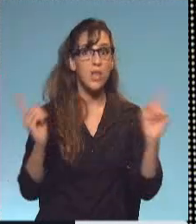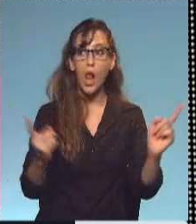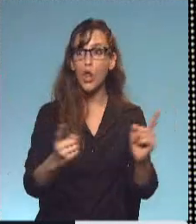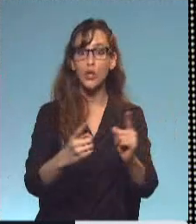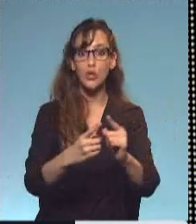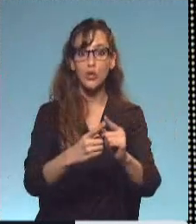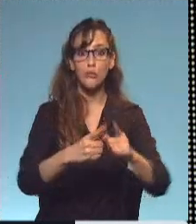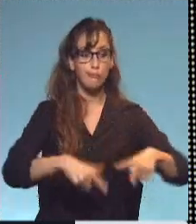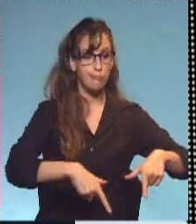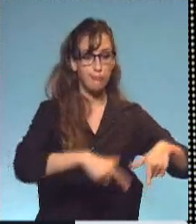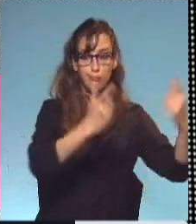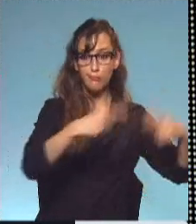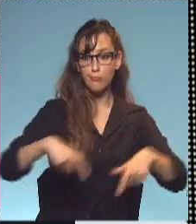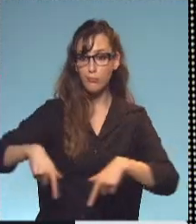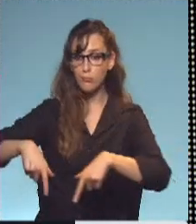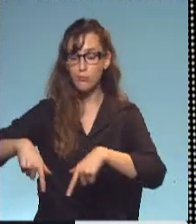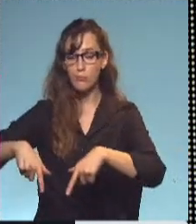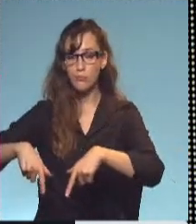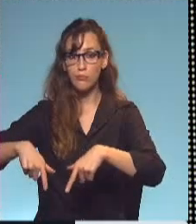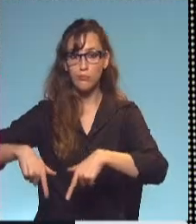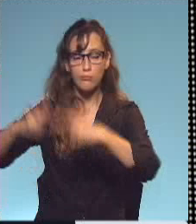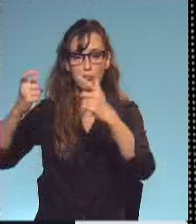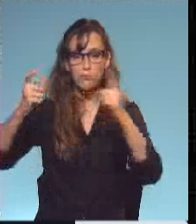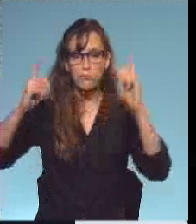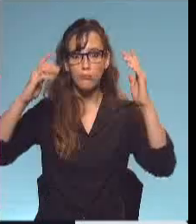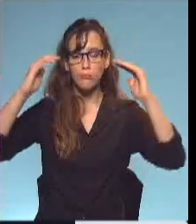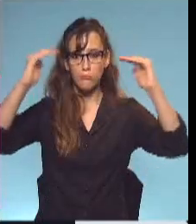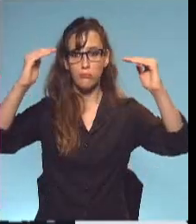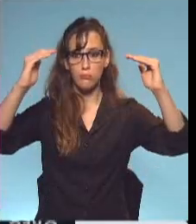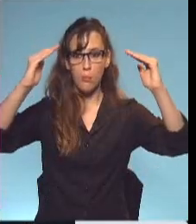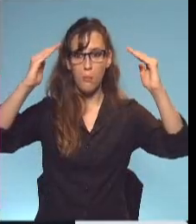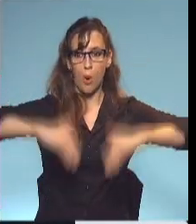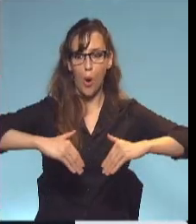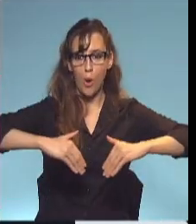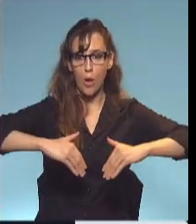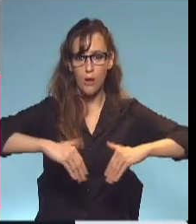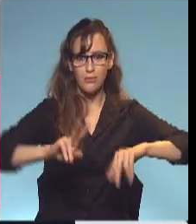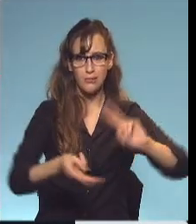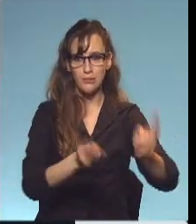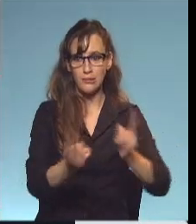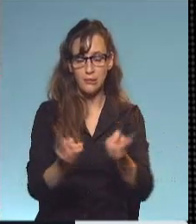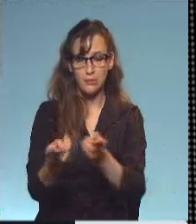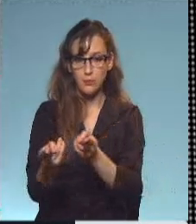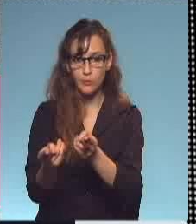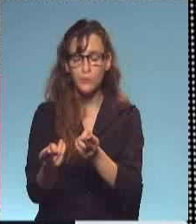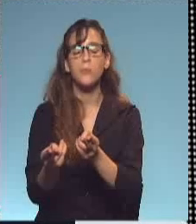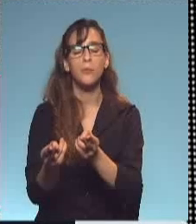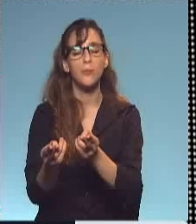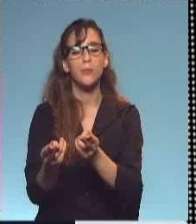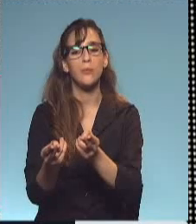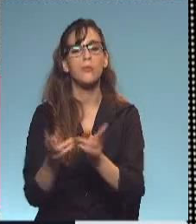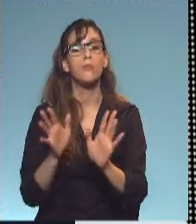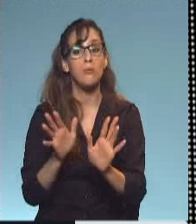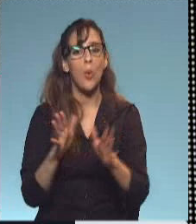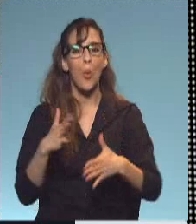tenemos una imagen pictórica, y el techo, que era de piedra y mármol, se cayó sobre ellos matándolos a todos. A la pelota. Cuenta la historia que los